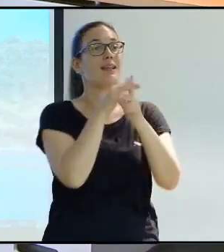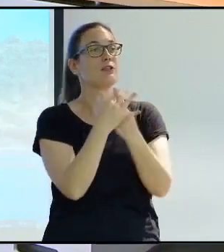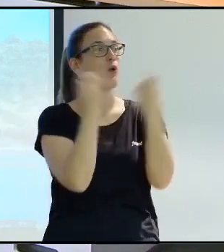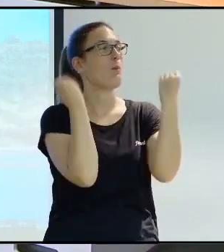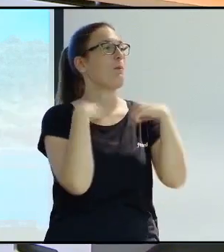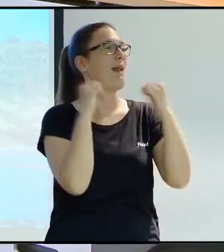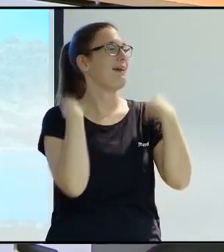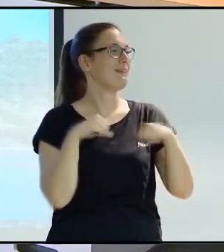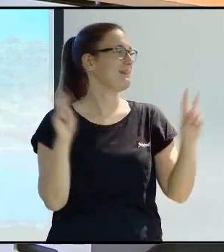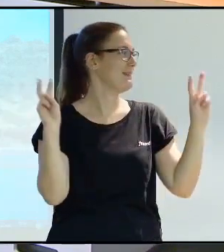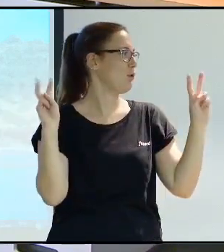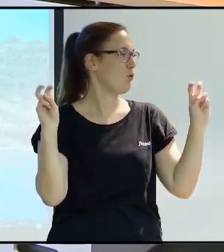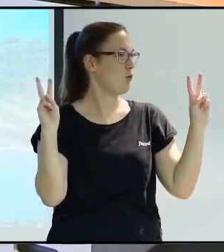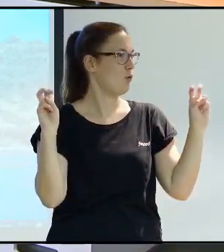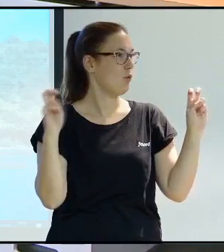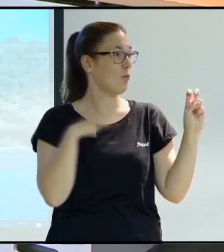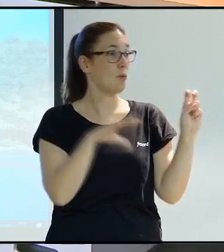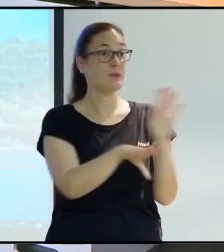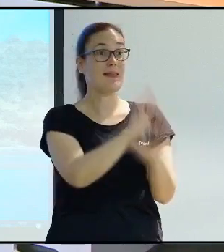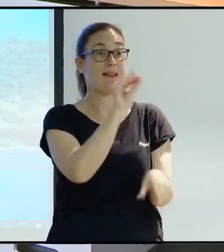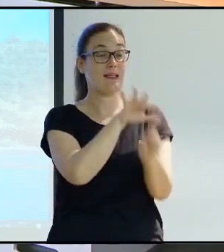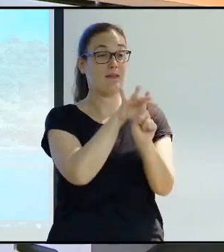fenómeno más allá de su especificidad